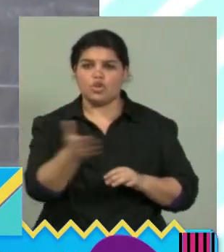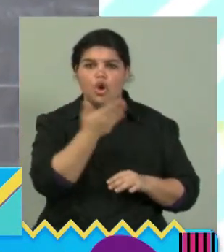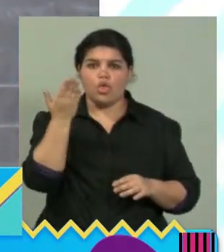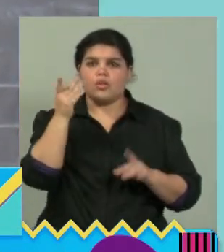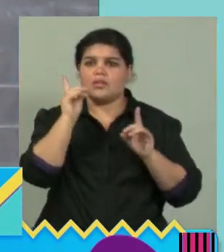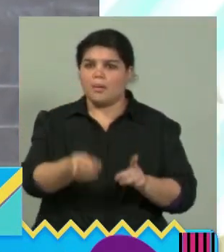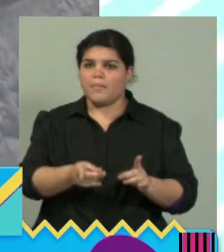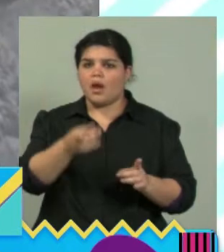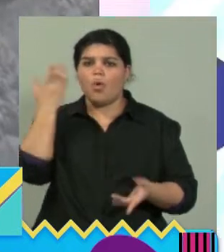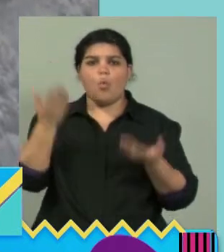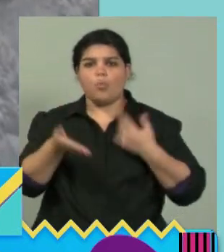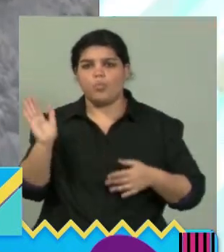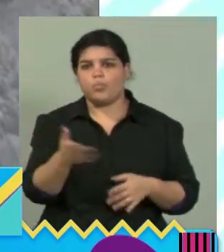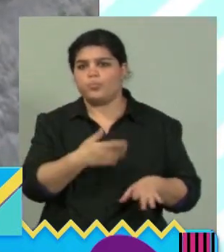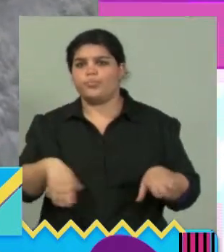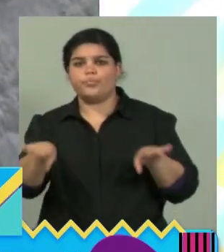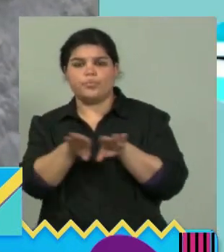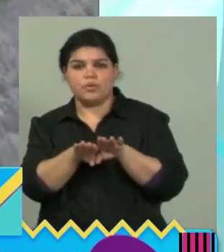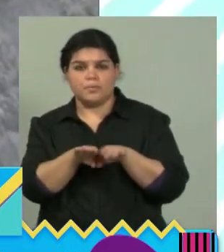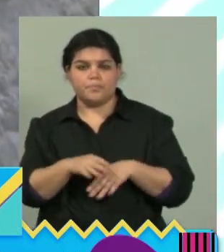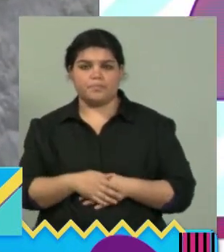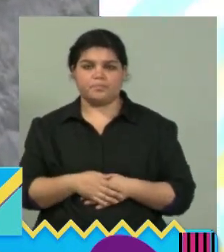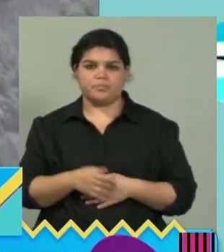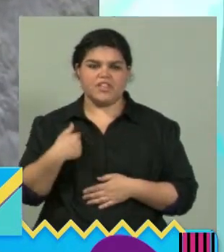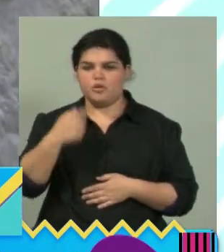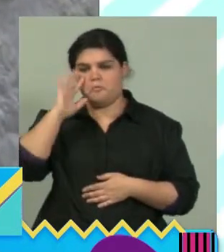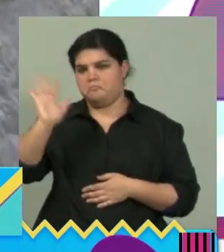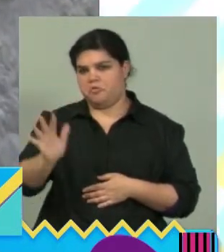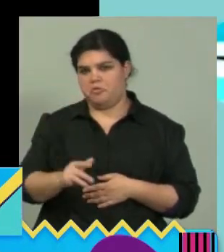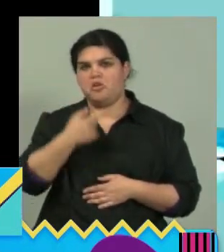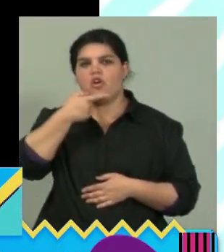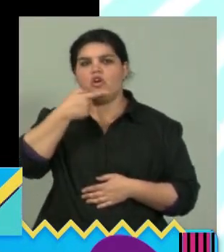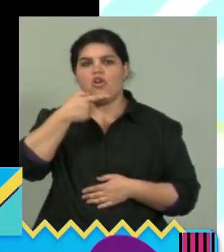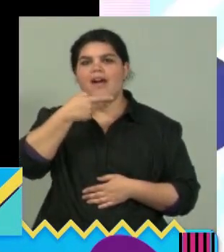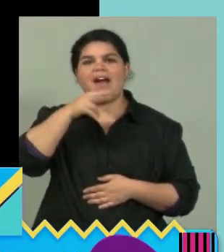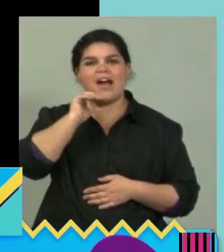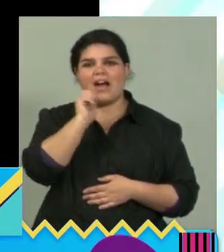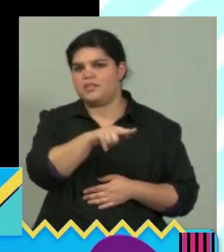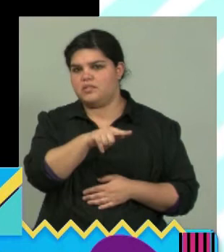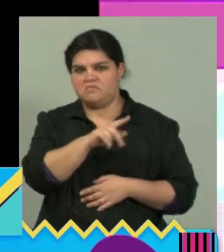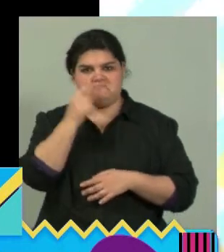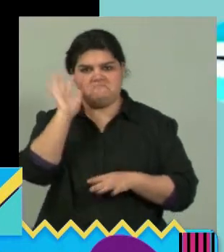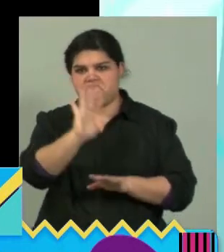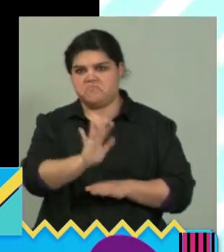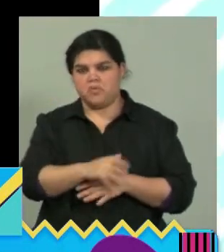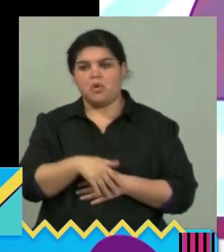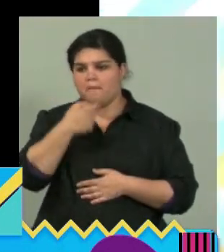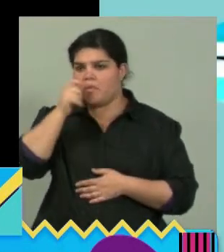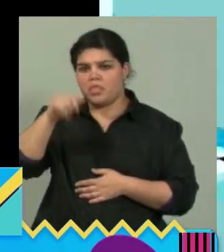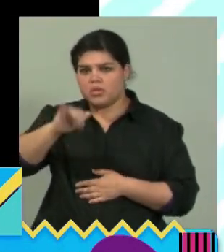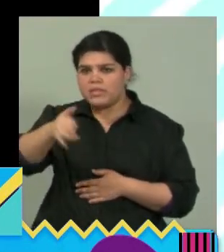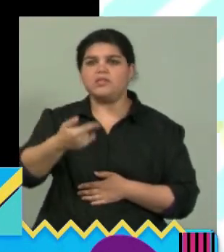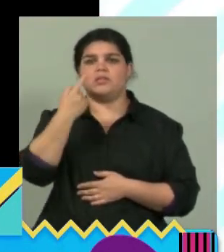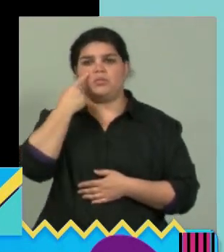porque si vamos al caso de Mendoza, yo no conozco mucho, Raúl, el caso de Jáchal, pero sí conozco el caso